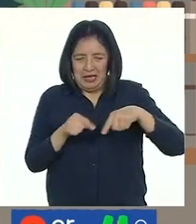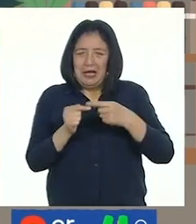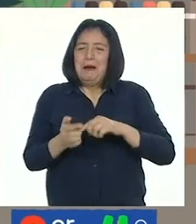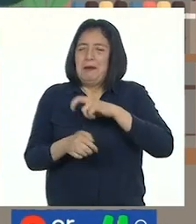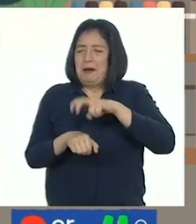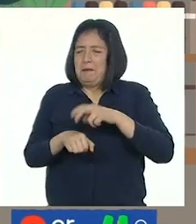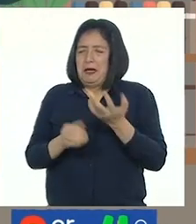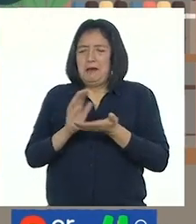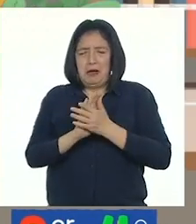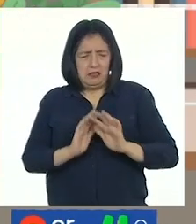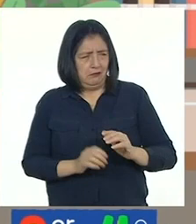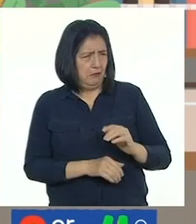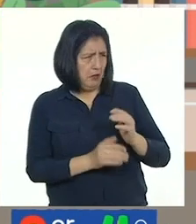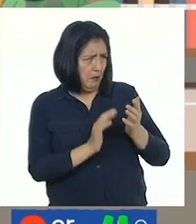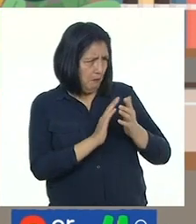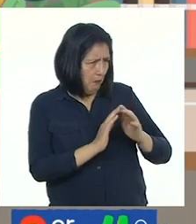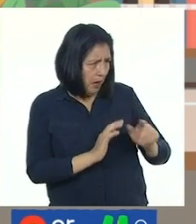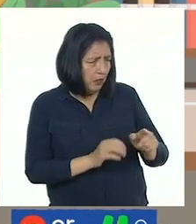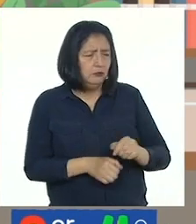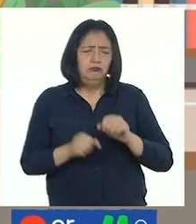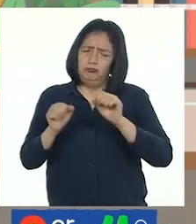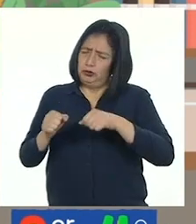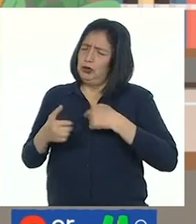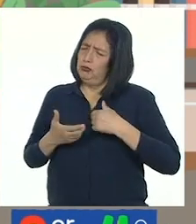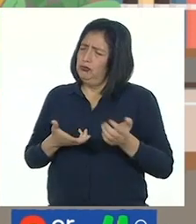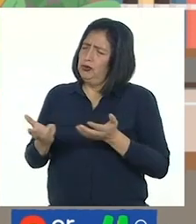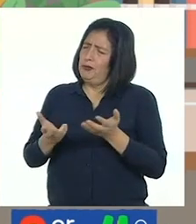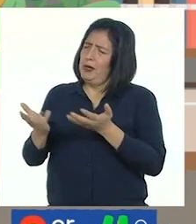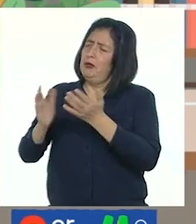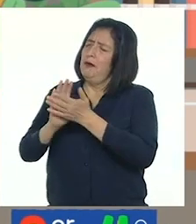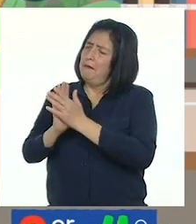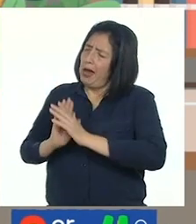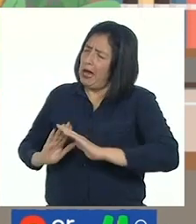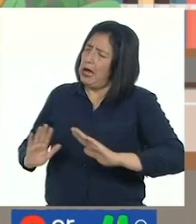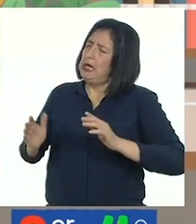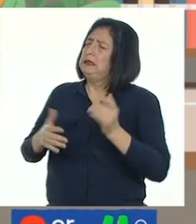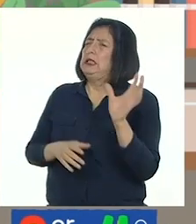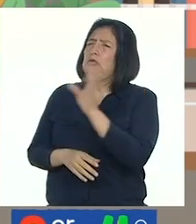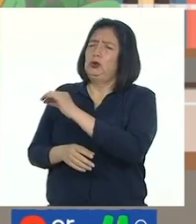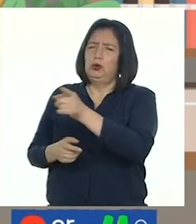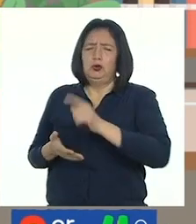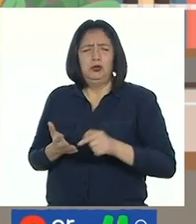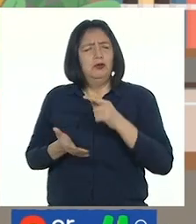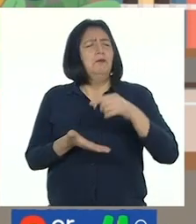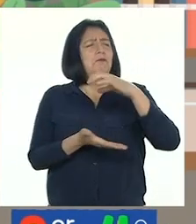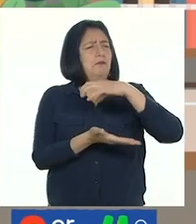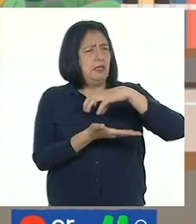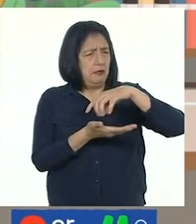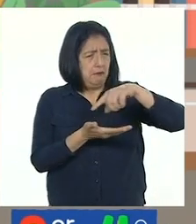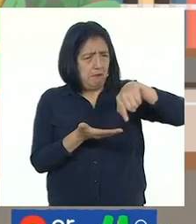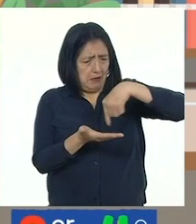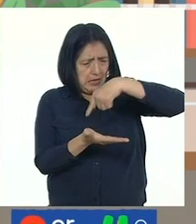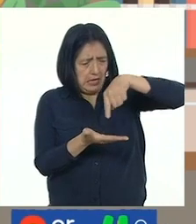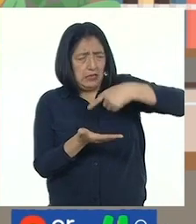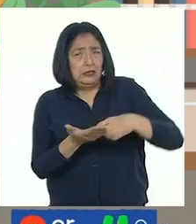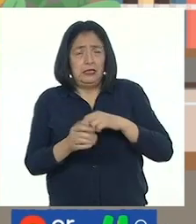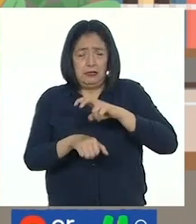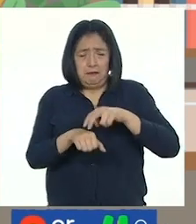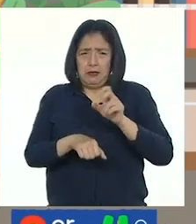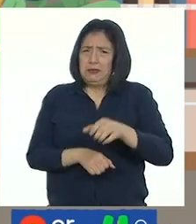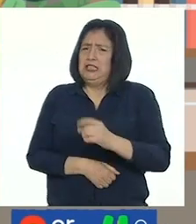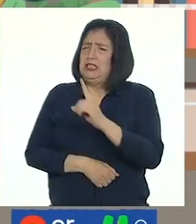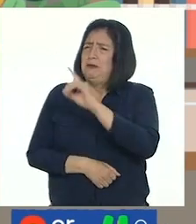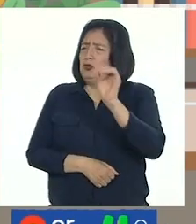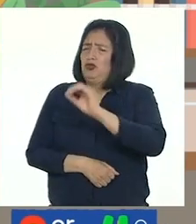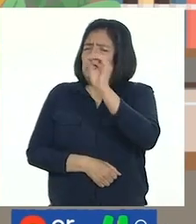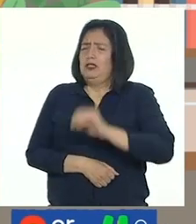la paz, dices. He llevado la paz a todos los lugares que he ido. Mi pastel de papa de la paz está hecho 100% de